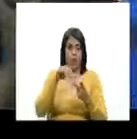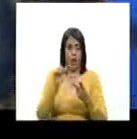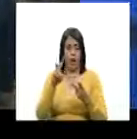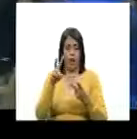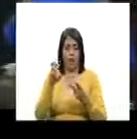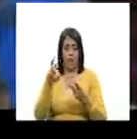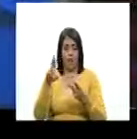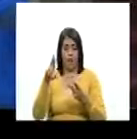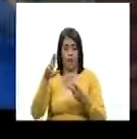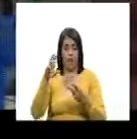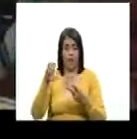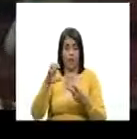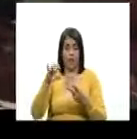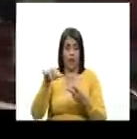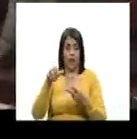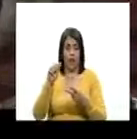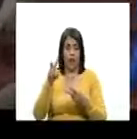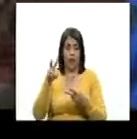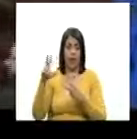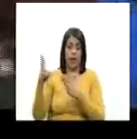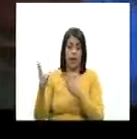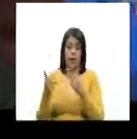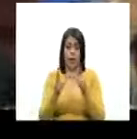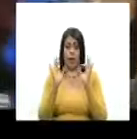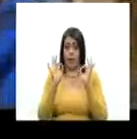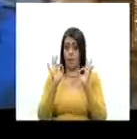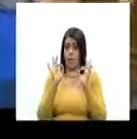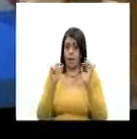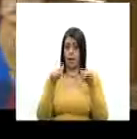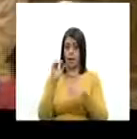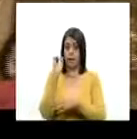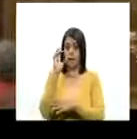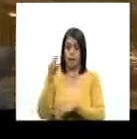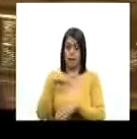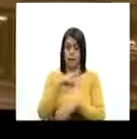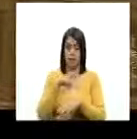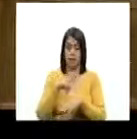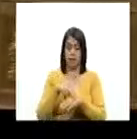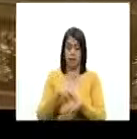Hernán Gómez, Javi Flama, invitados especiales de esta Asamblea Nacional.